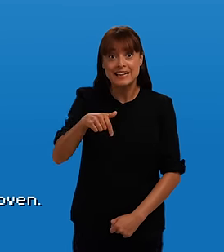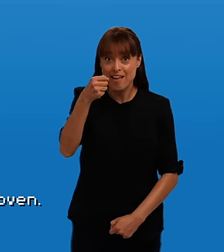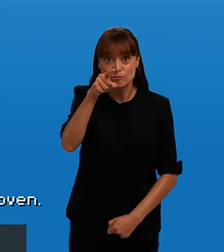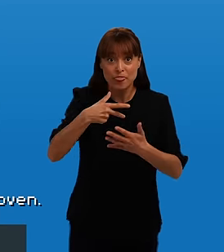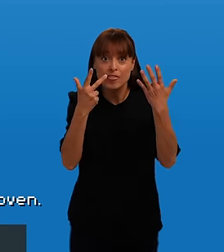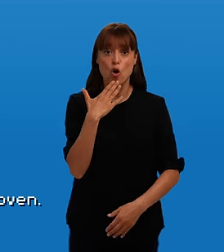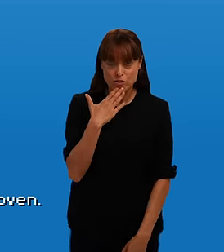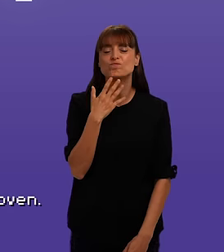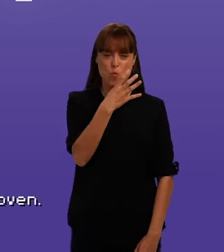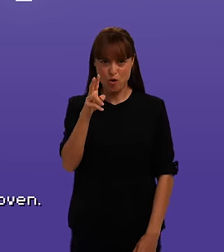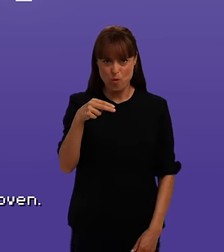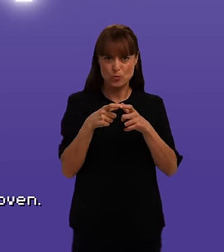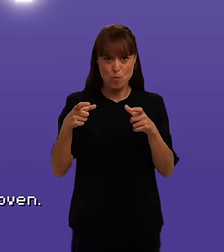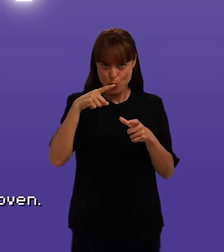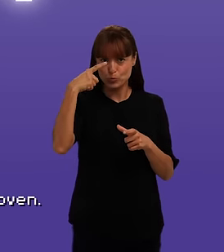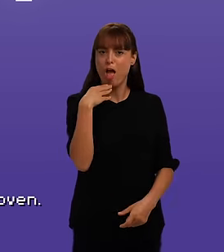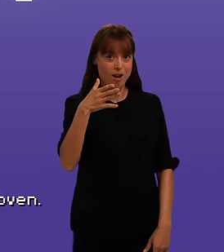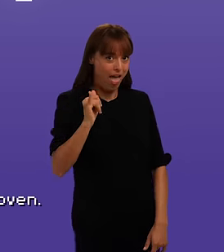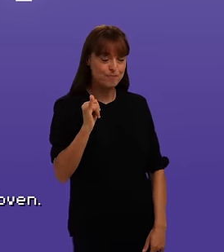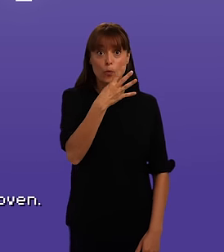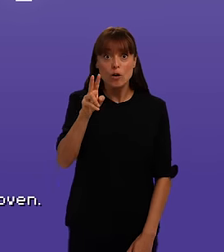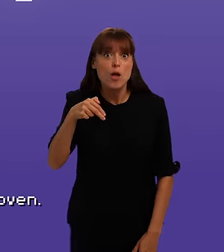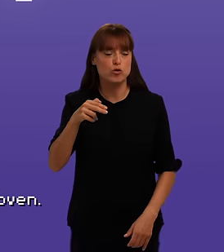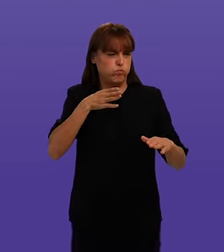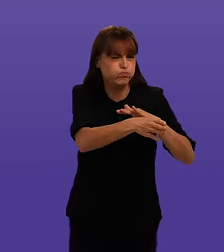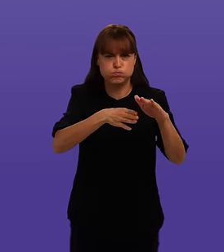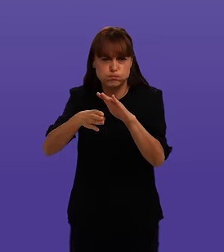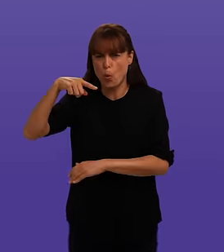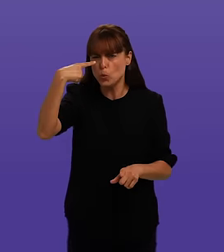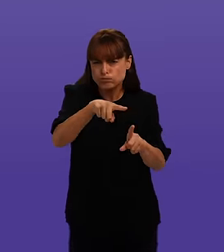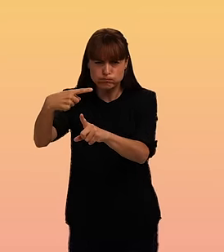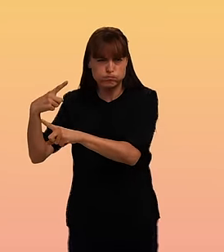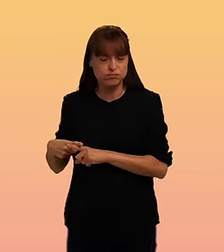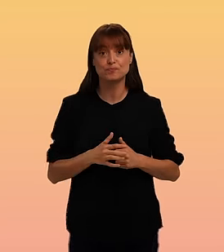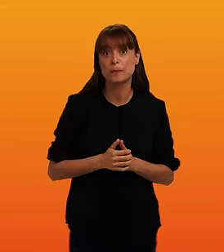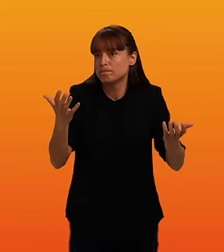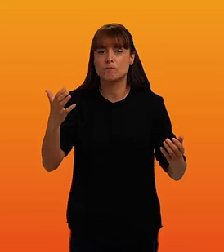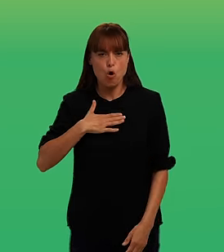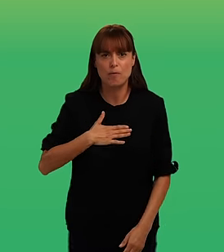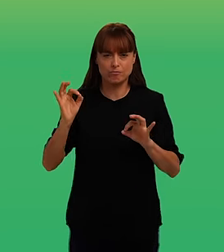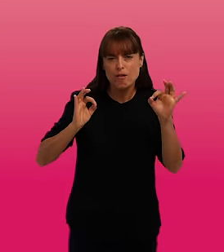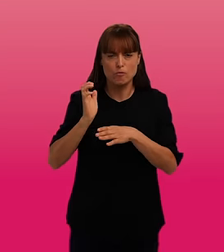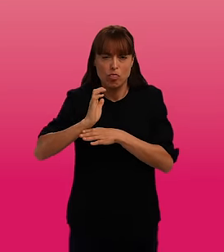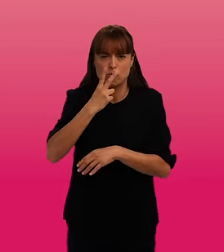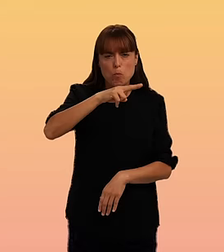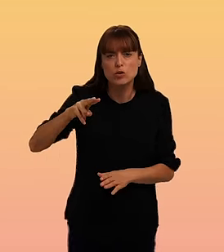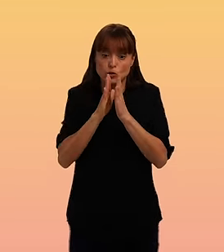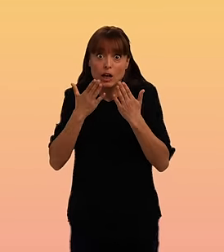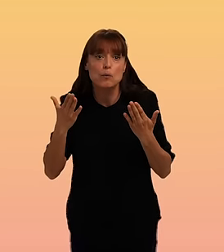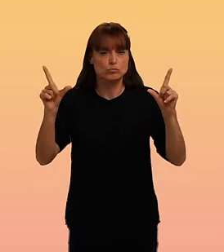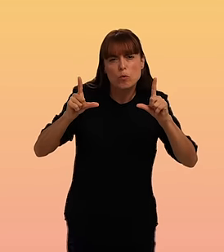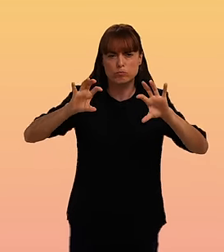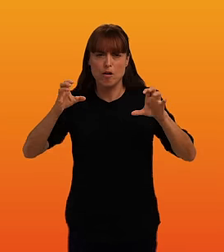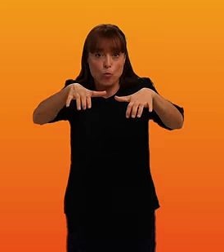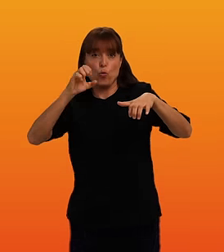Si este año cumples 18, tienes los 400 pavos del Bono Cultural Joven. 400 euros para ópera, teatro, cine, museos, libros, prensa,